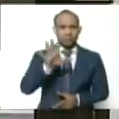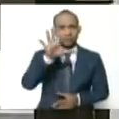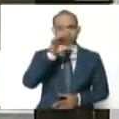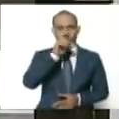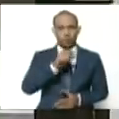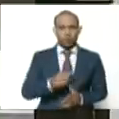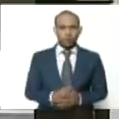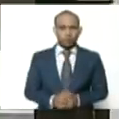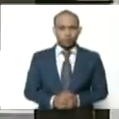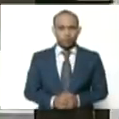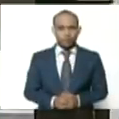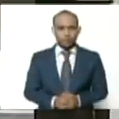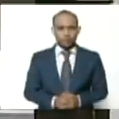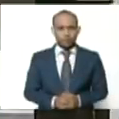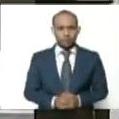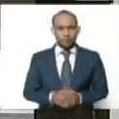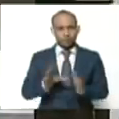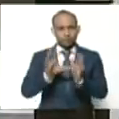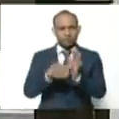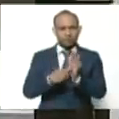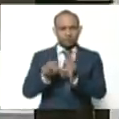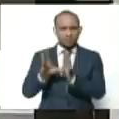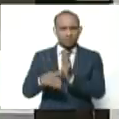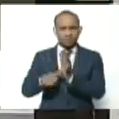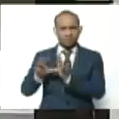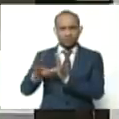5 años de ladronaje,